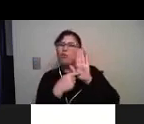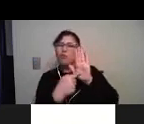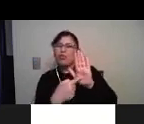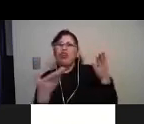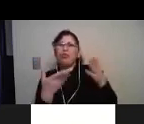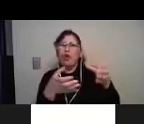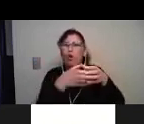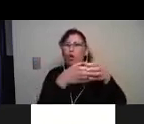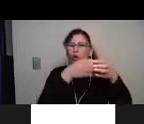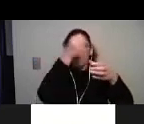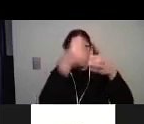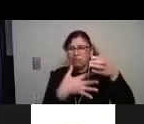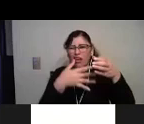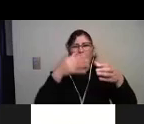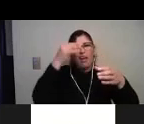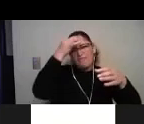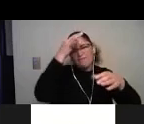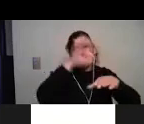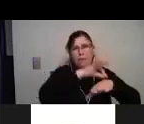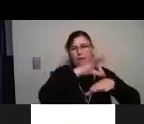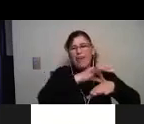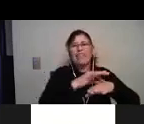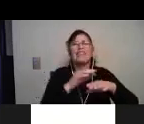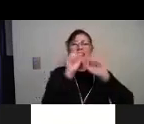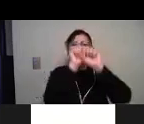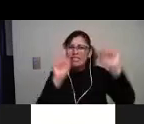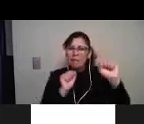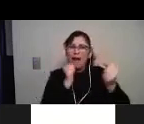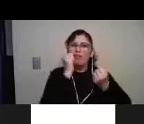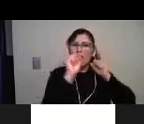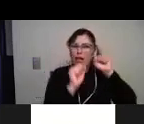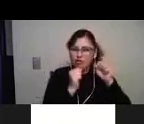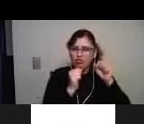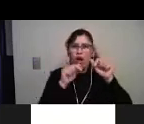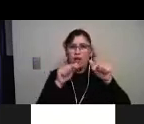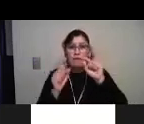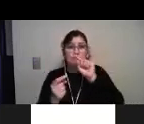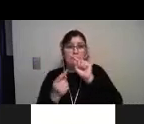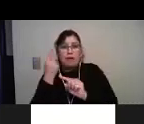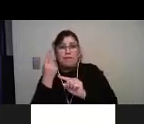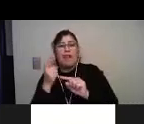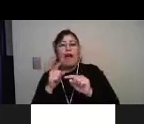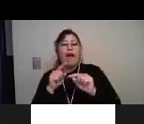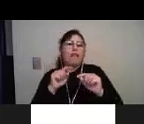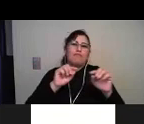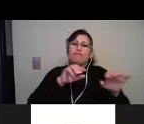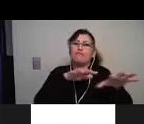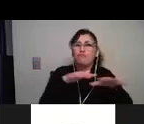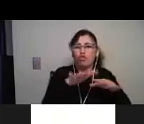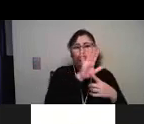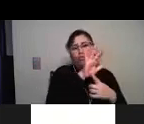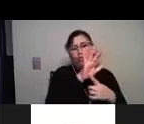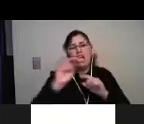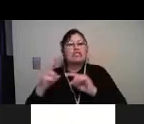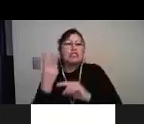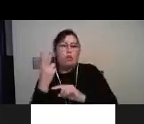nervioso, ¿ya? Entonces, pueden ser enfermedades de la primera motoneurona, de la segunda motoneurona,